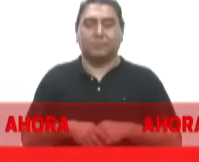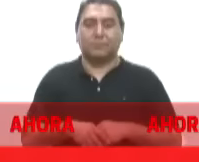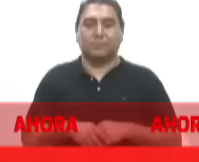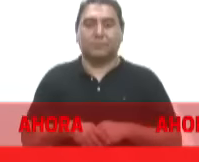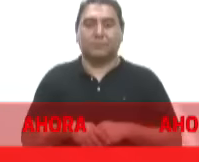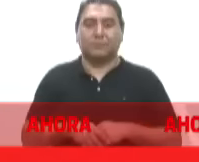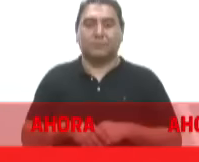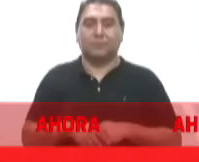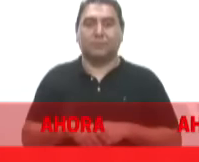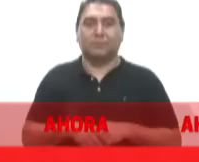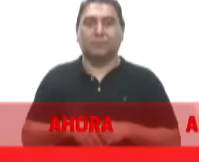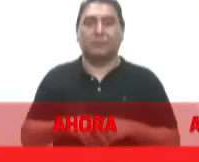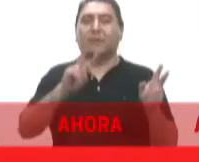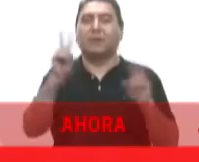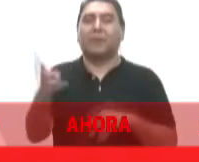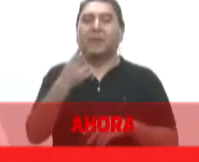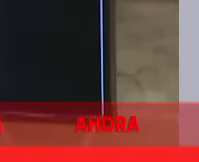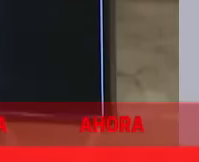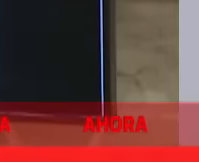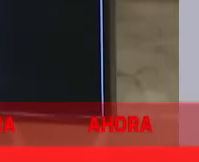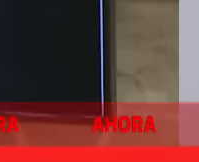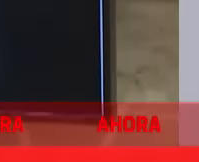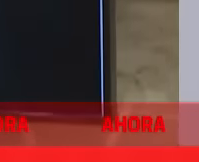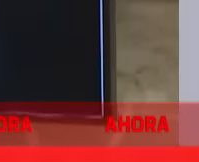Tema tabaco en diputados.